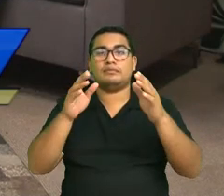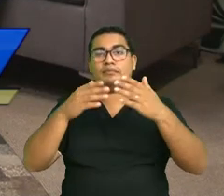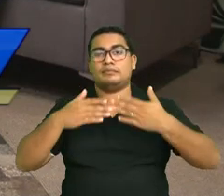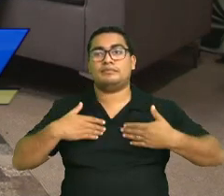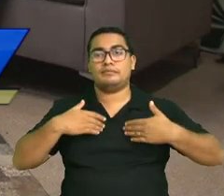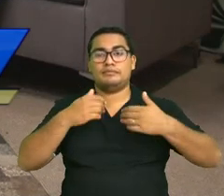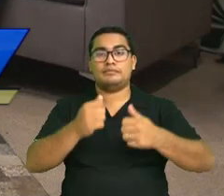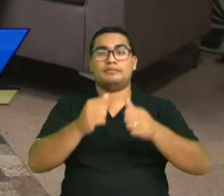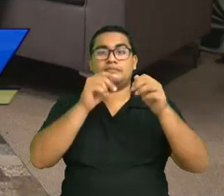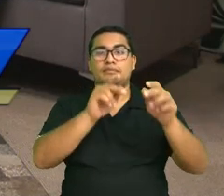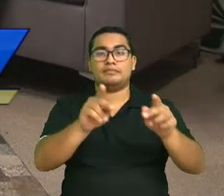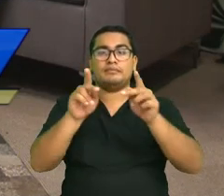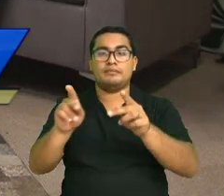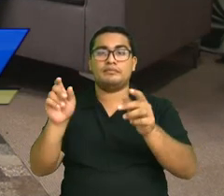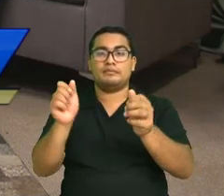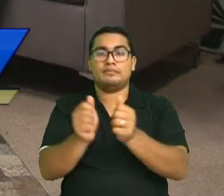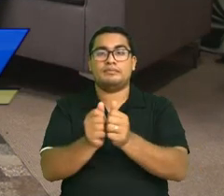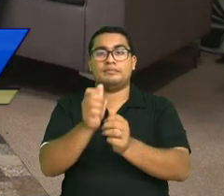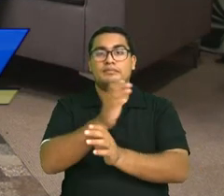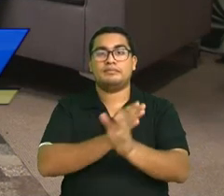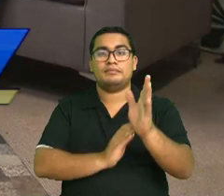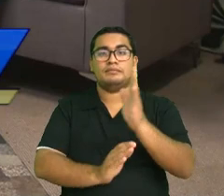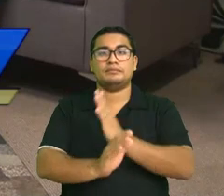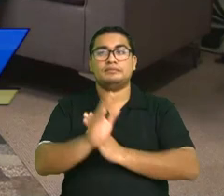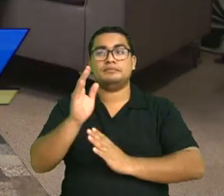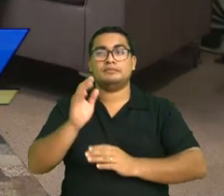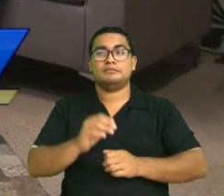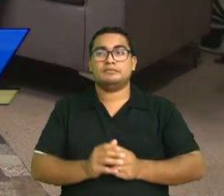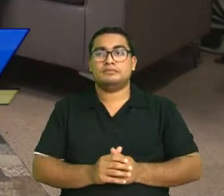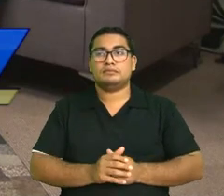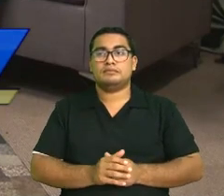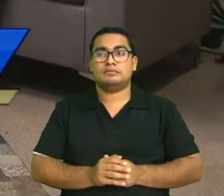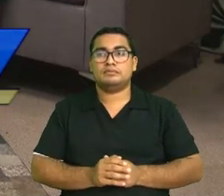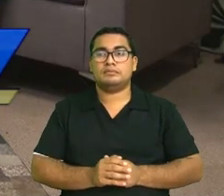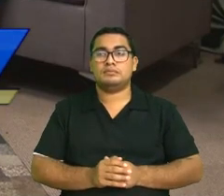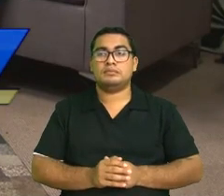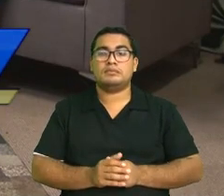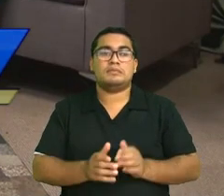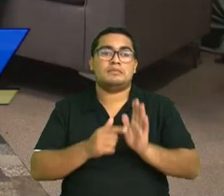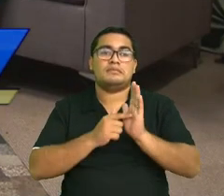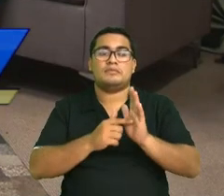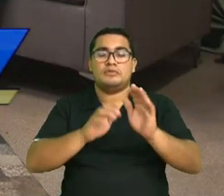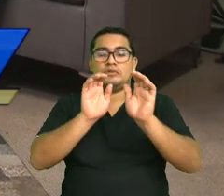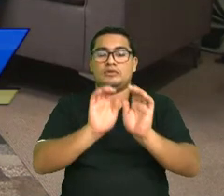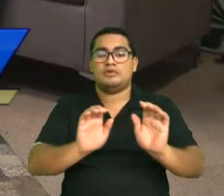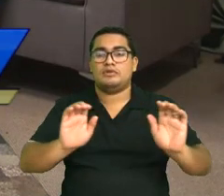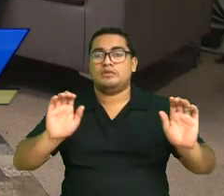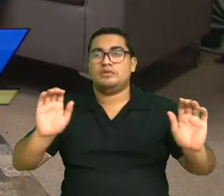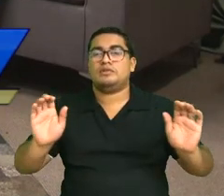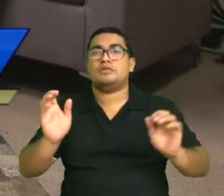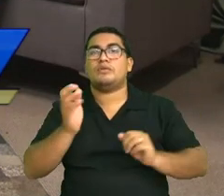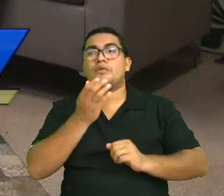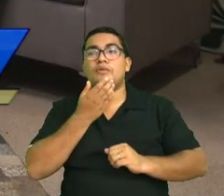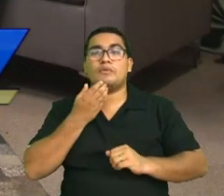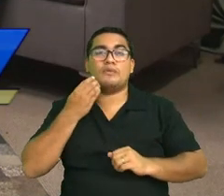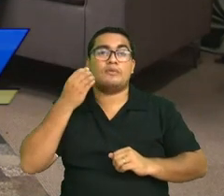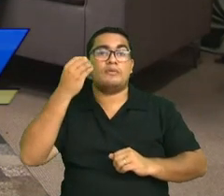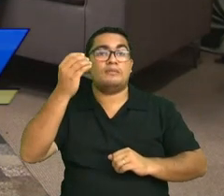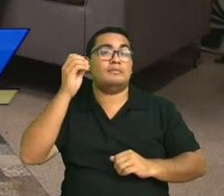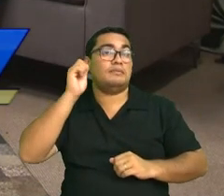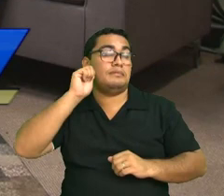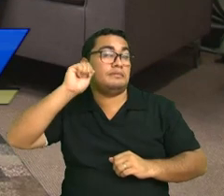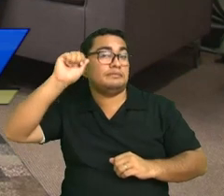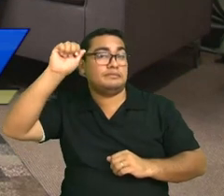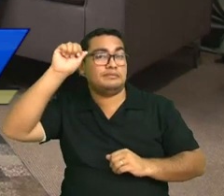a las personas con discapacidad, al margen si son niños, niñas, adolescentes, adulto